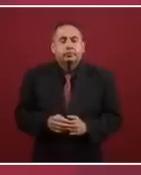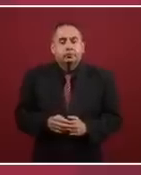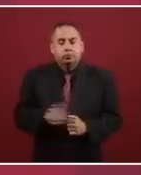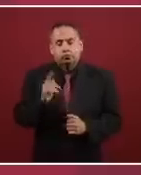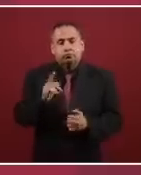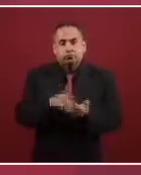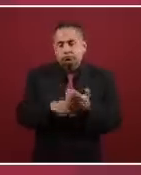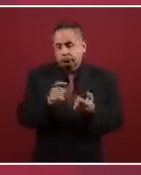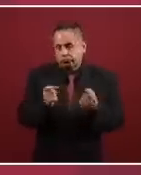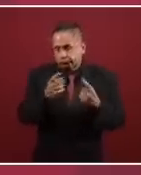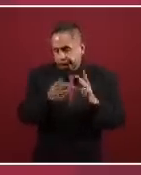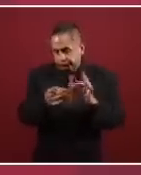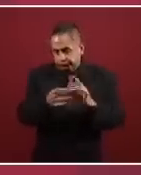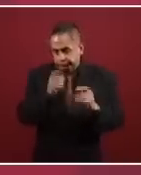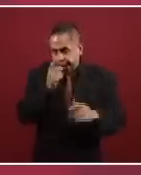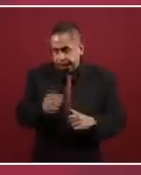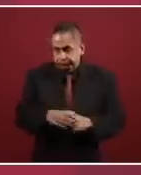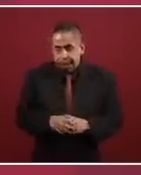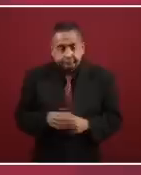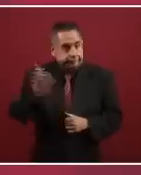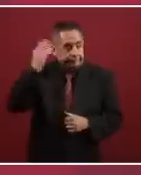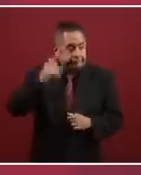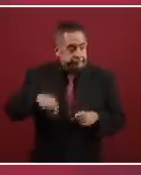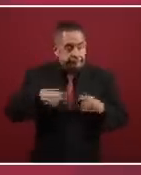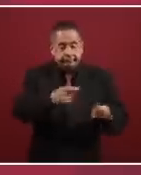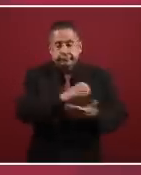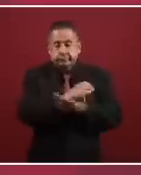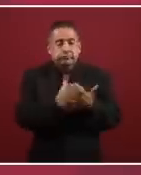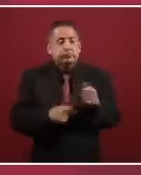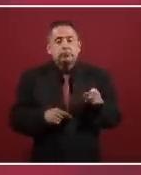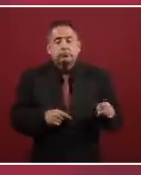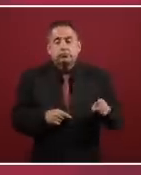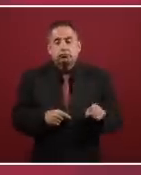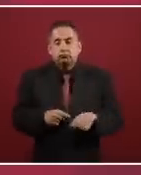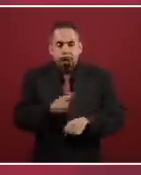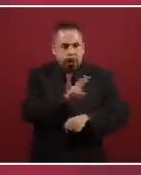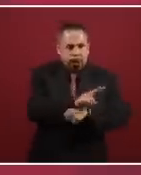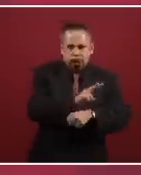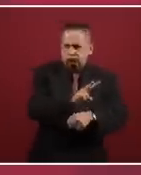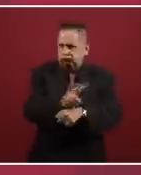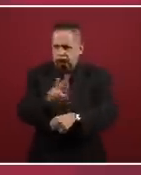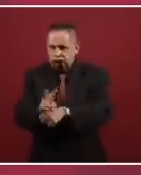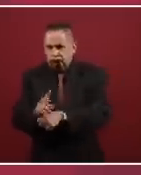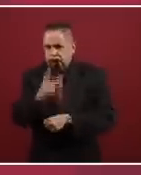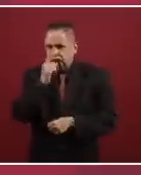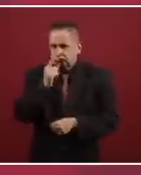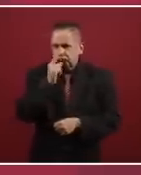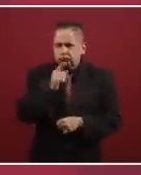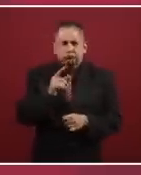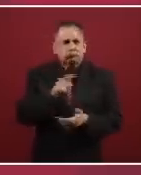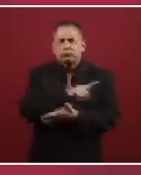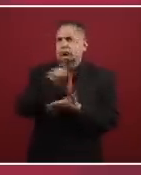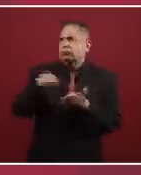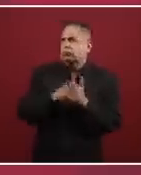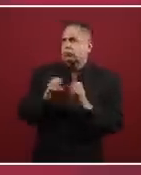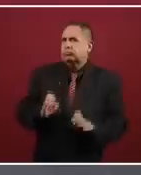unos cuantos, contrataba vigilantes o policías para cuidar